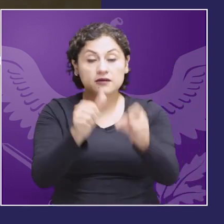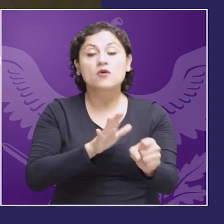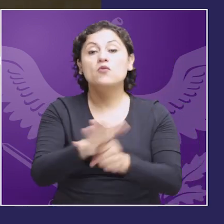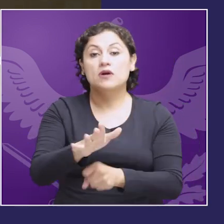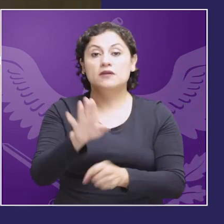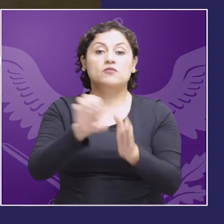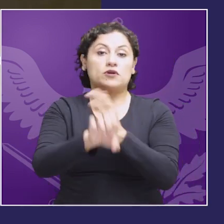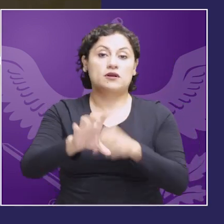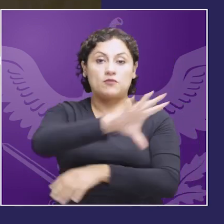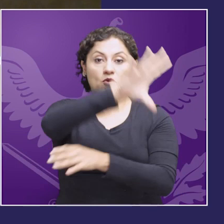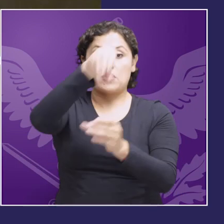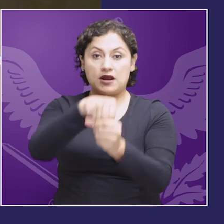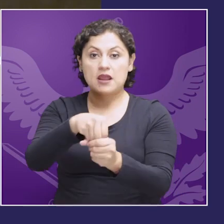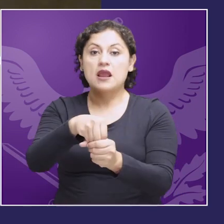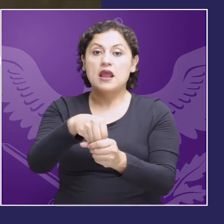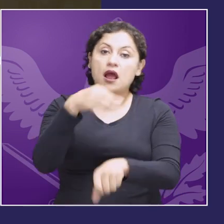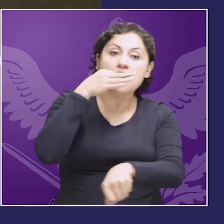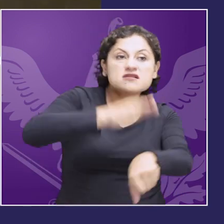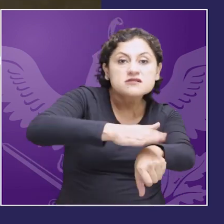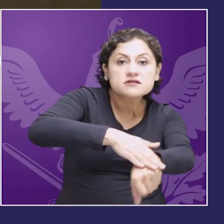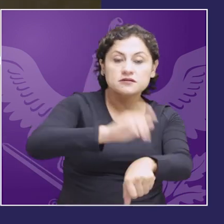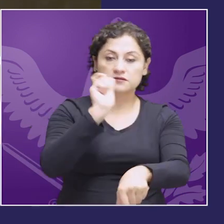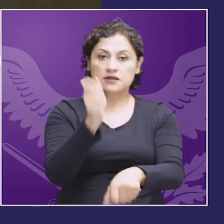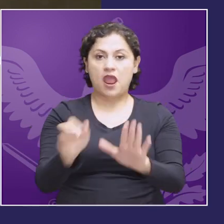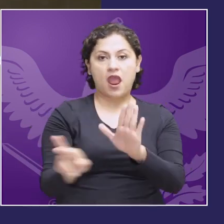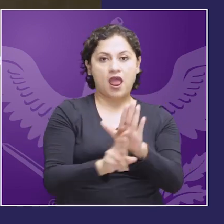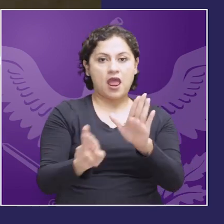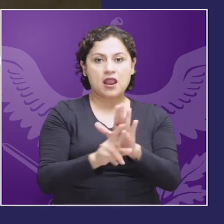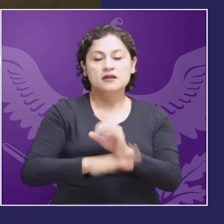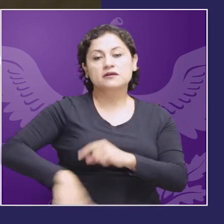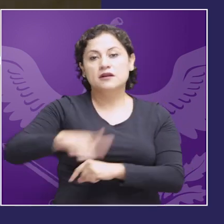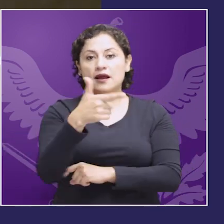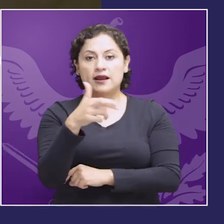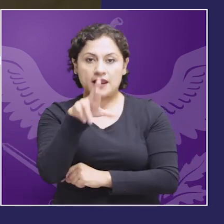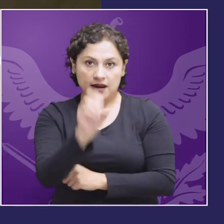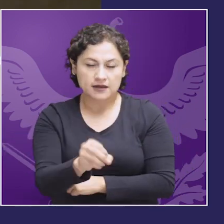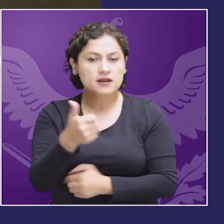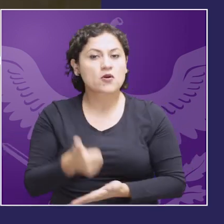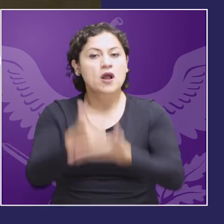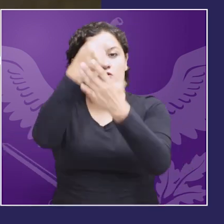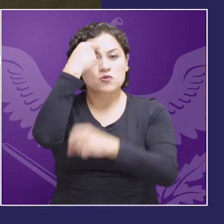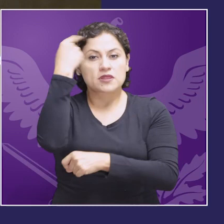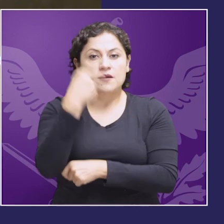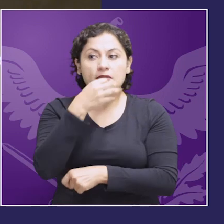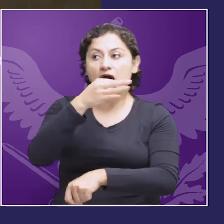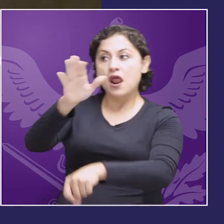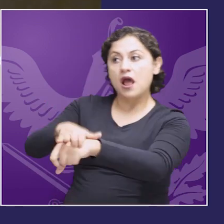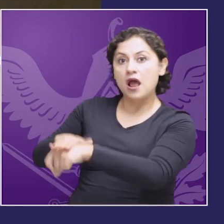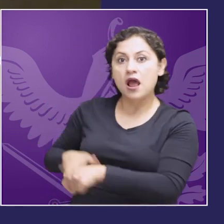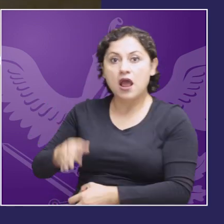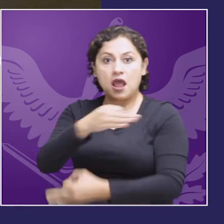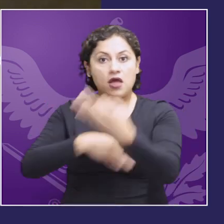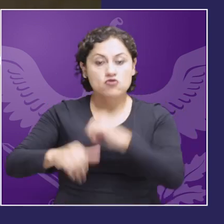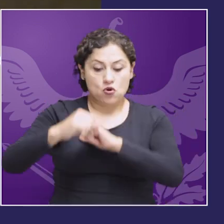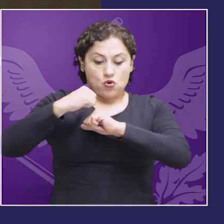establecen también importantes medidas de prevención. En este enfoque integral se crean las alertas de violencia de género, que